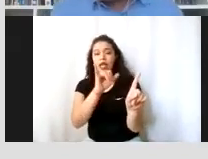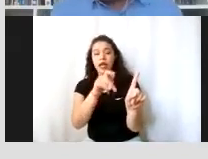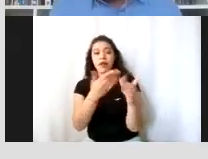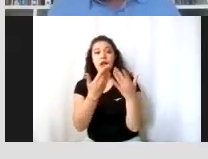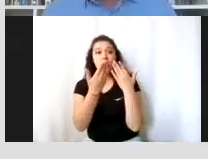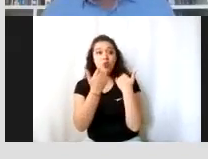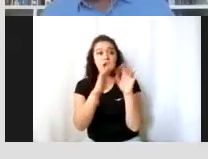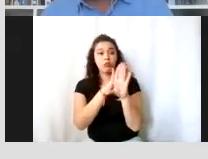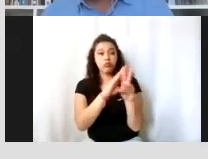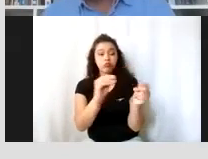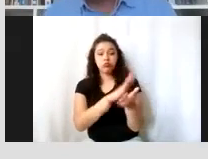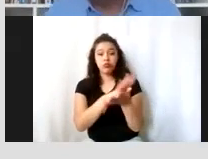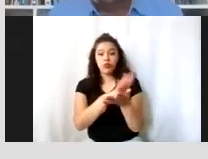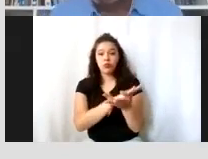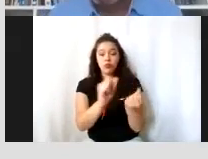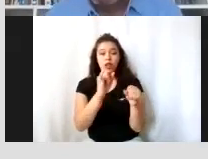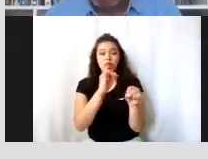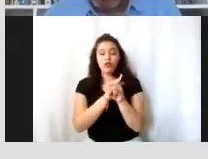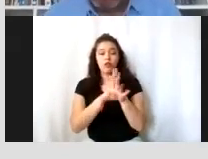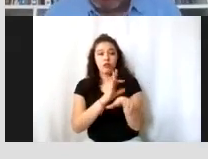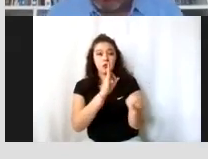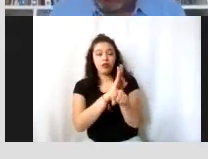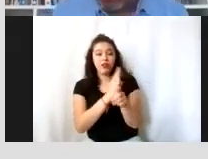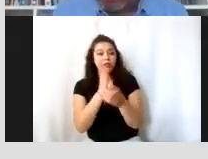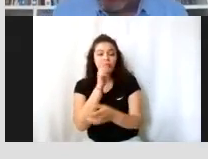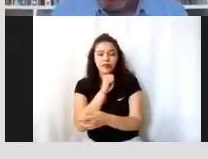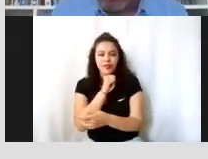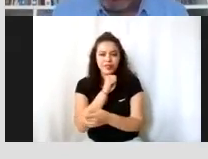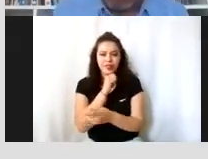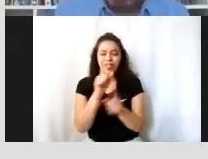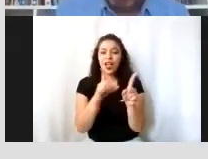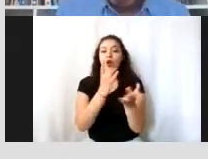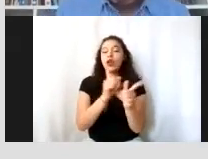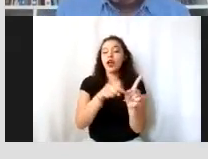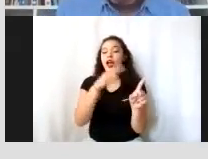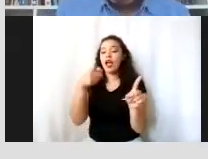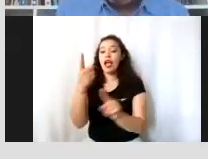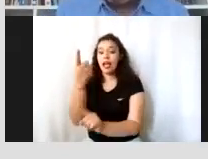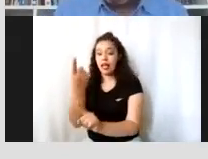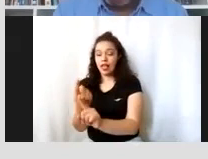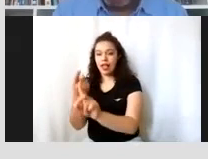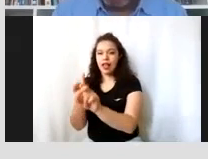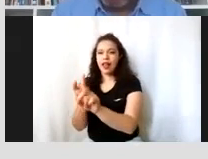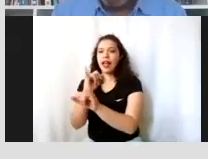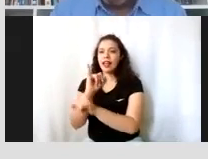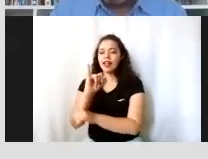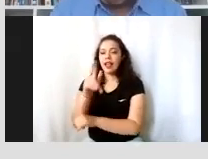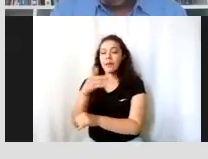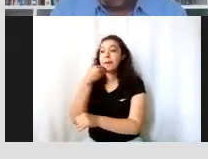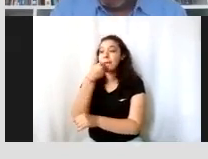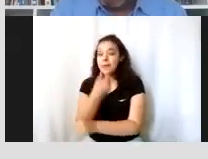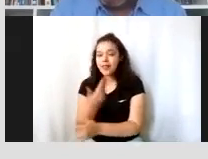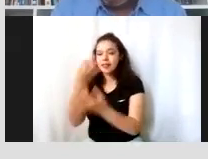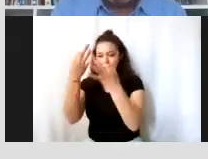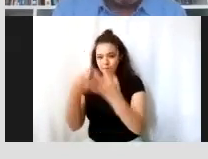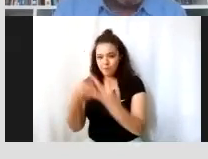existe que proteja mis datos personales? Solamente se lo puedo exigir a la IAP que de manera efectiva y